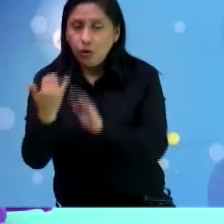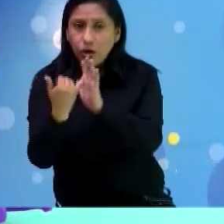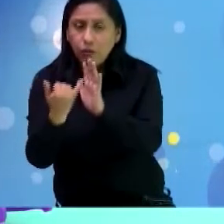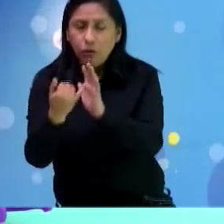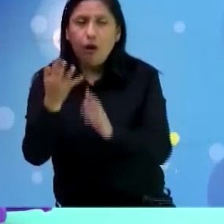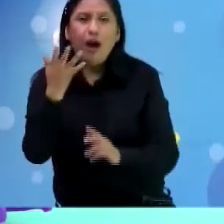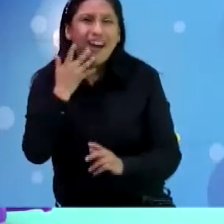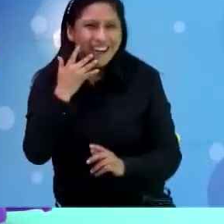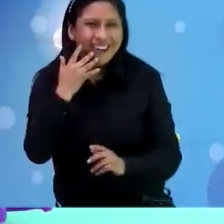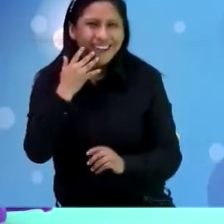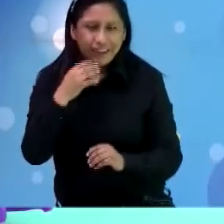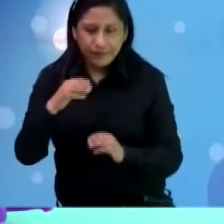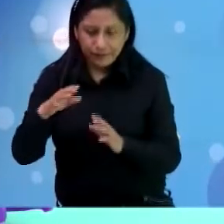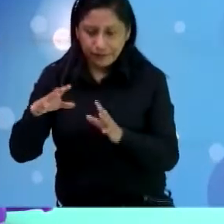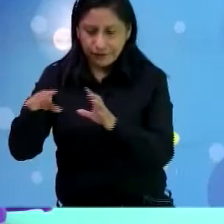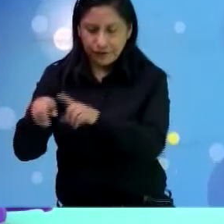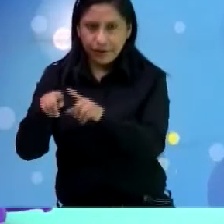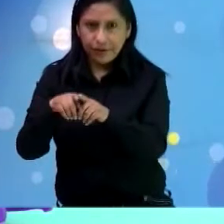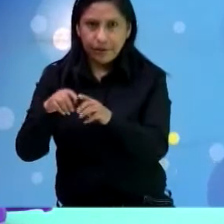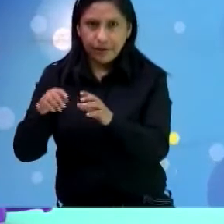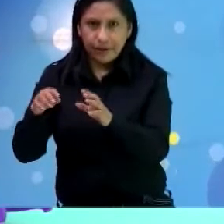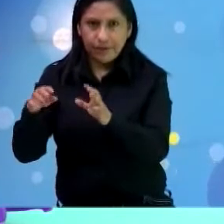bien, las vamos a poner por acá.